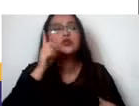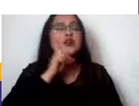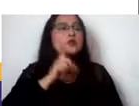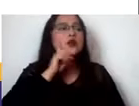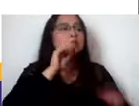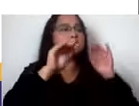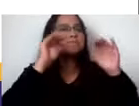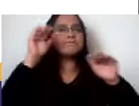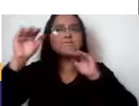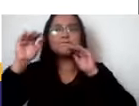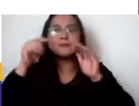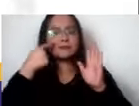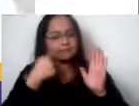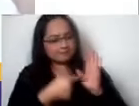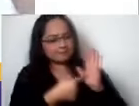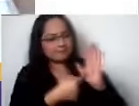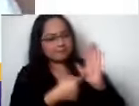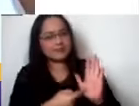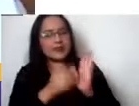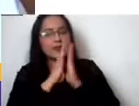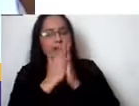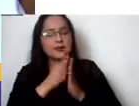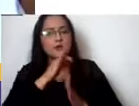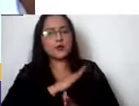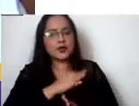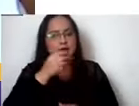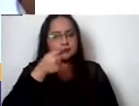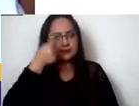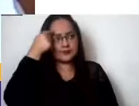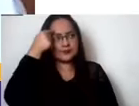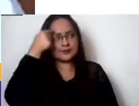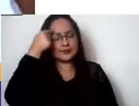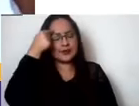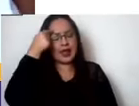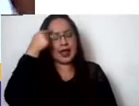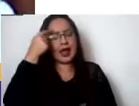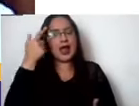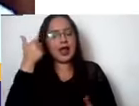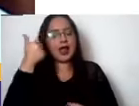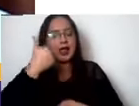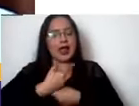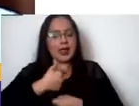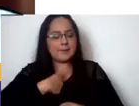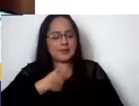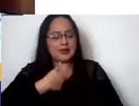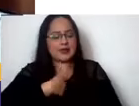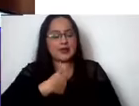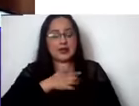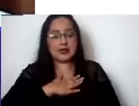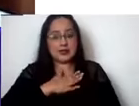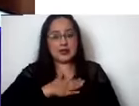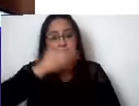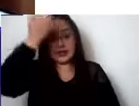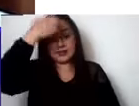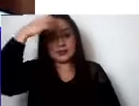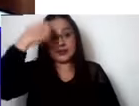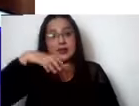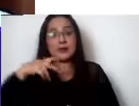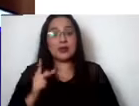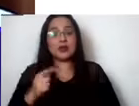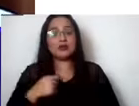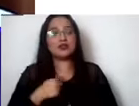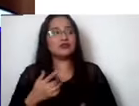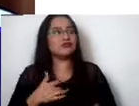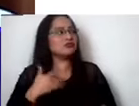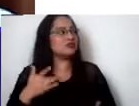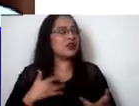contaba un poco con eso como para que pues a través del libro pudieran escuchar mi experiencia, pero lo que no calculé es pues